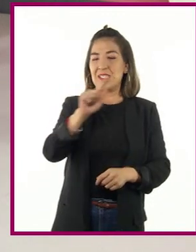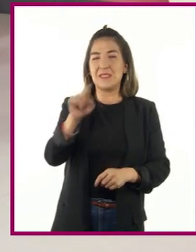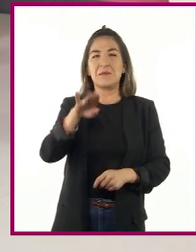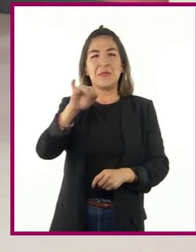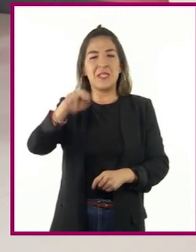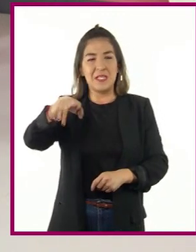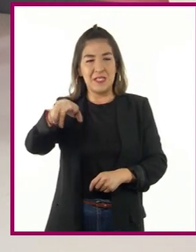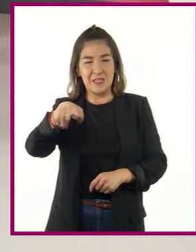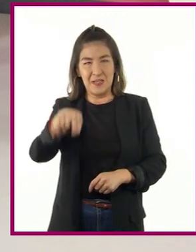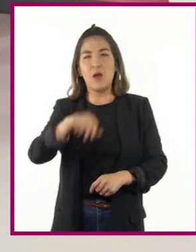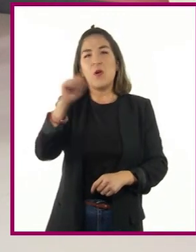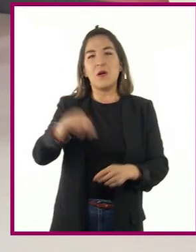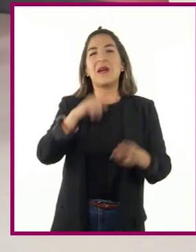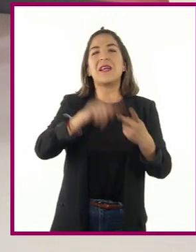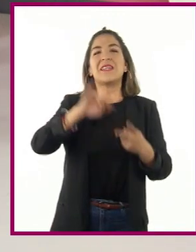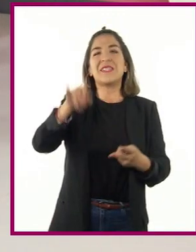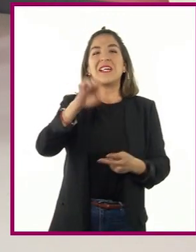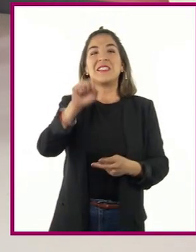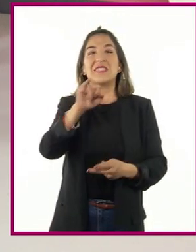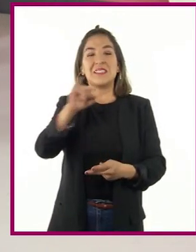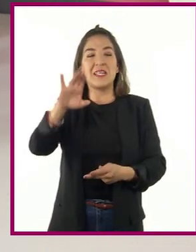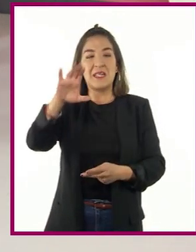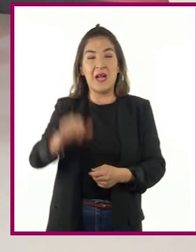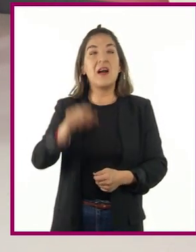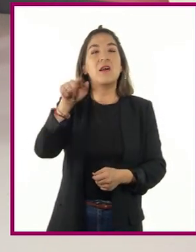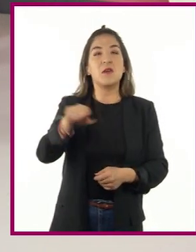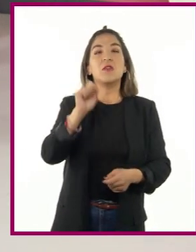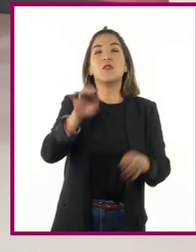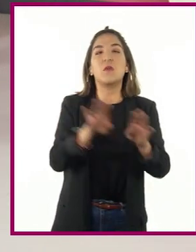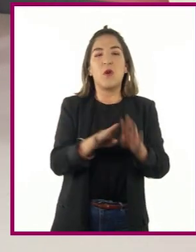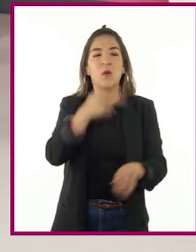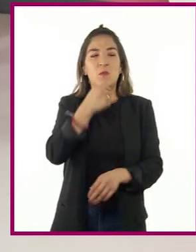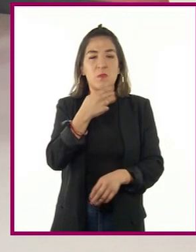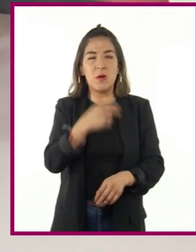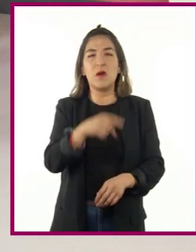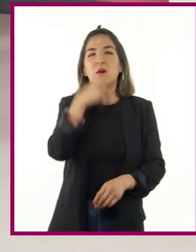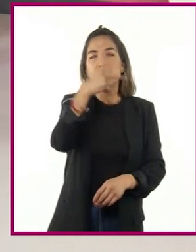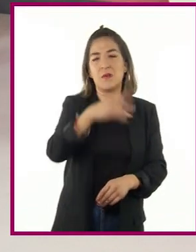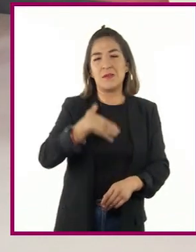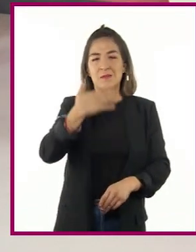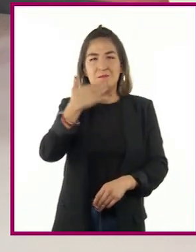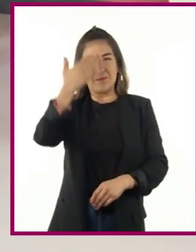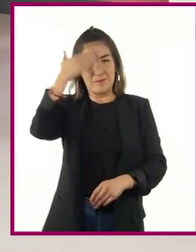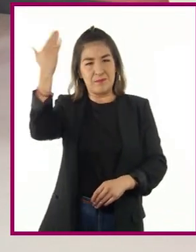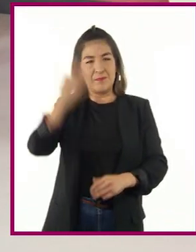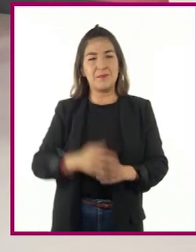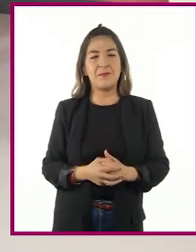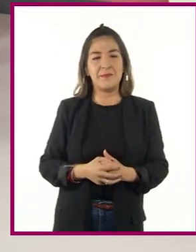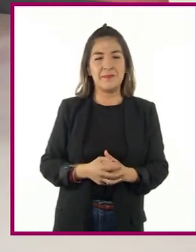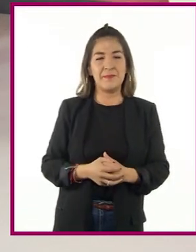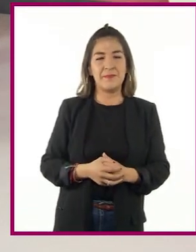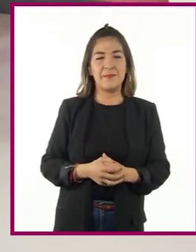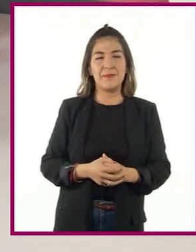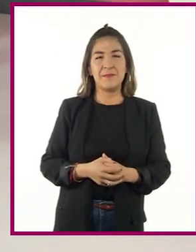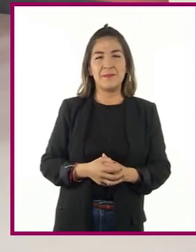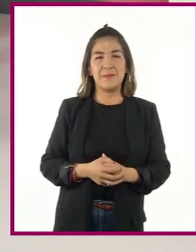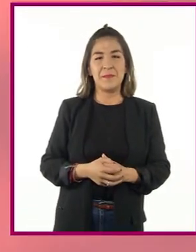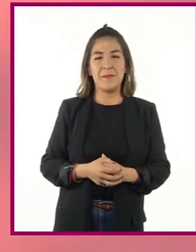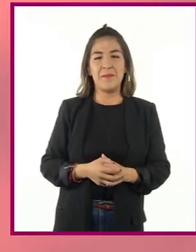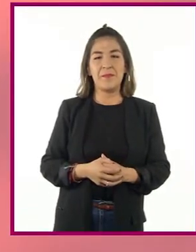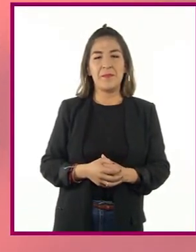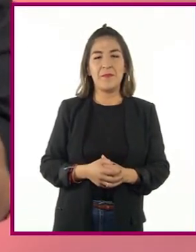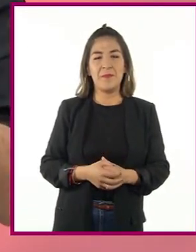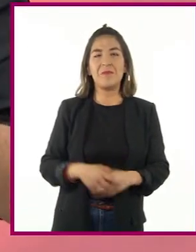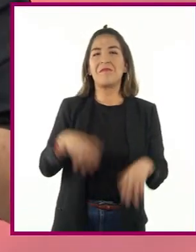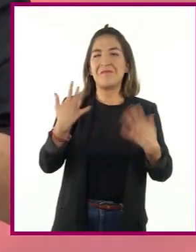Jessica Stirling, seudónimos femeninos de los escritores Mohamed Muleshoul y Hugh C. Wright.